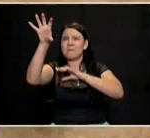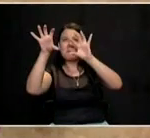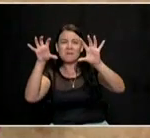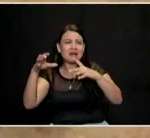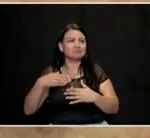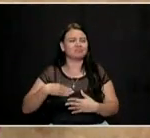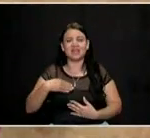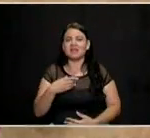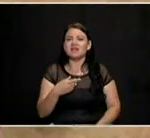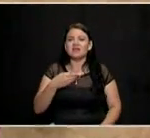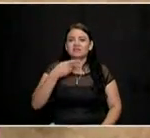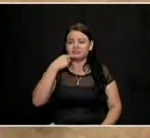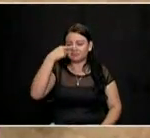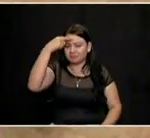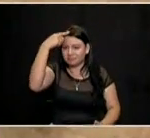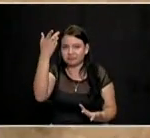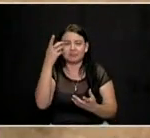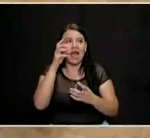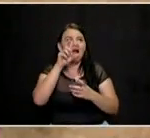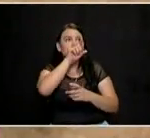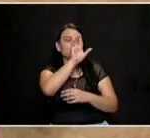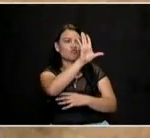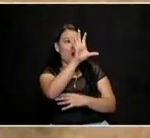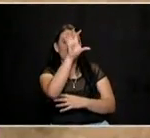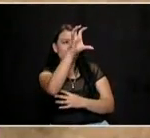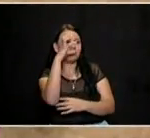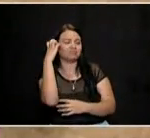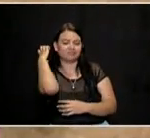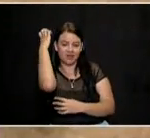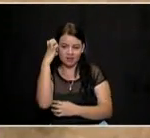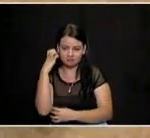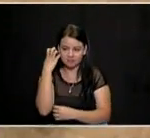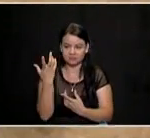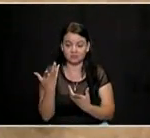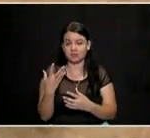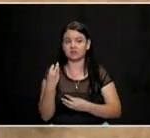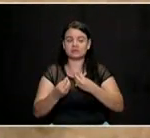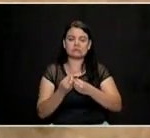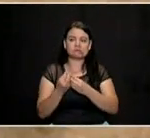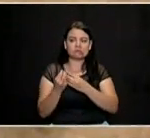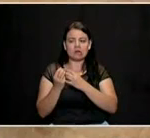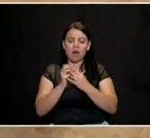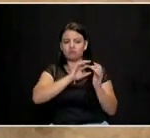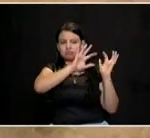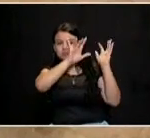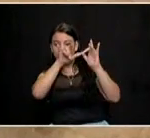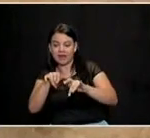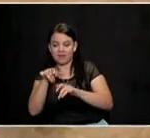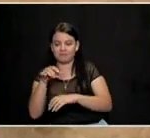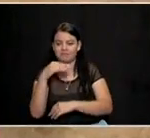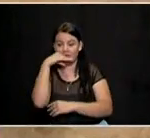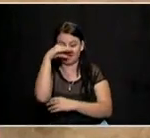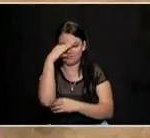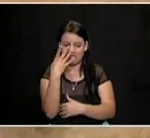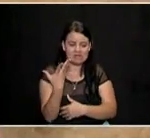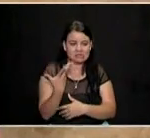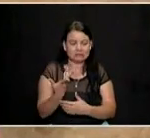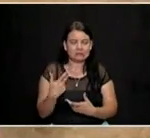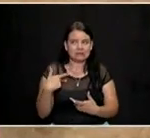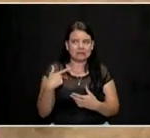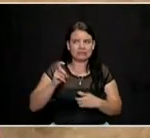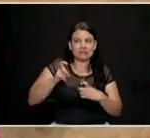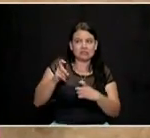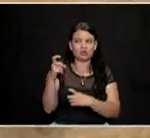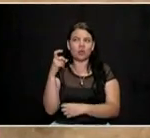general los europeos que contratan de una vez paquetes pero lo están haciendo a través de internet es decir la internet